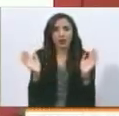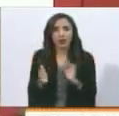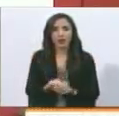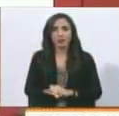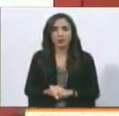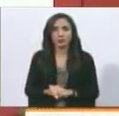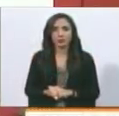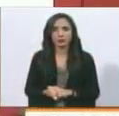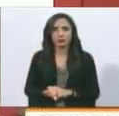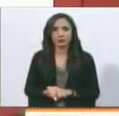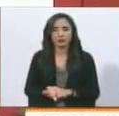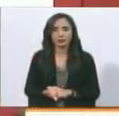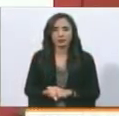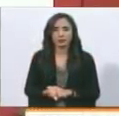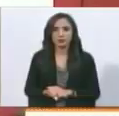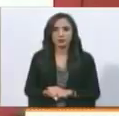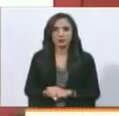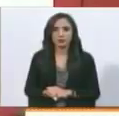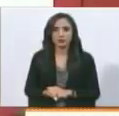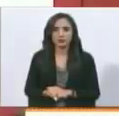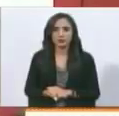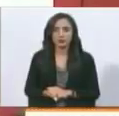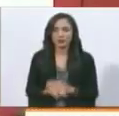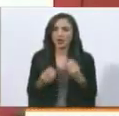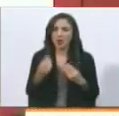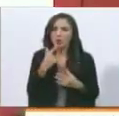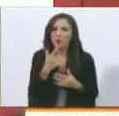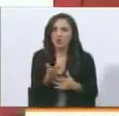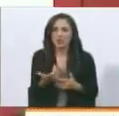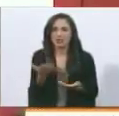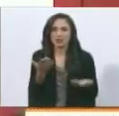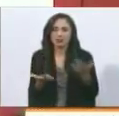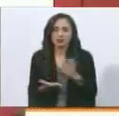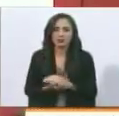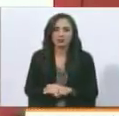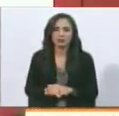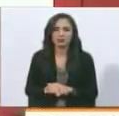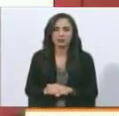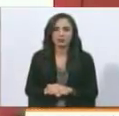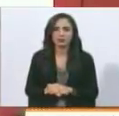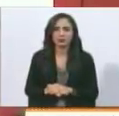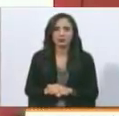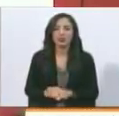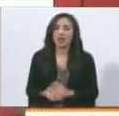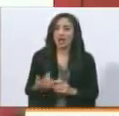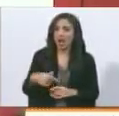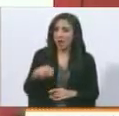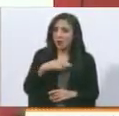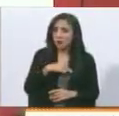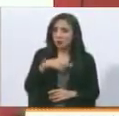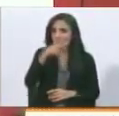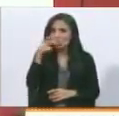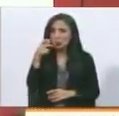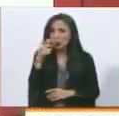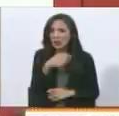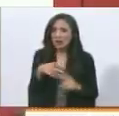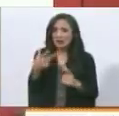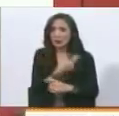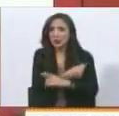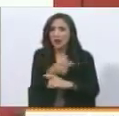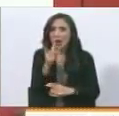coinciden esas versiones? ¿Compramos nosotros a Bailey? ¿Lo drogamos? No, no hace falta.